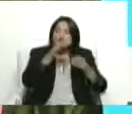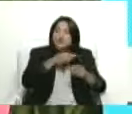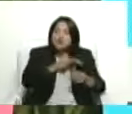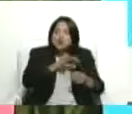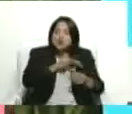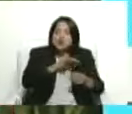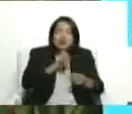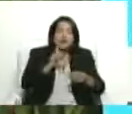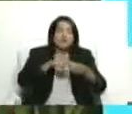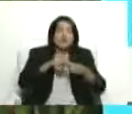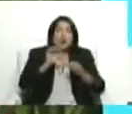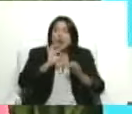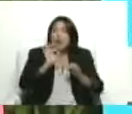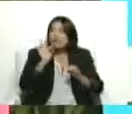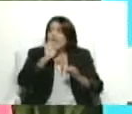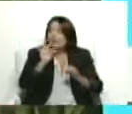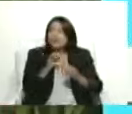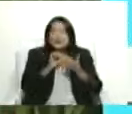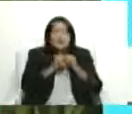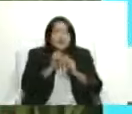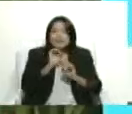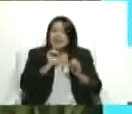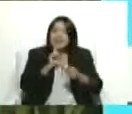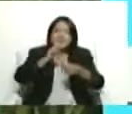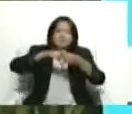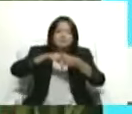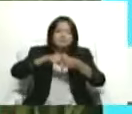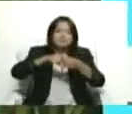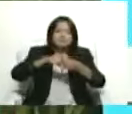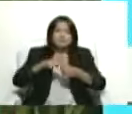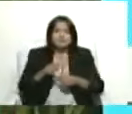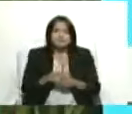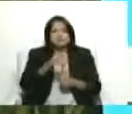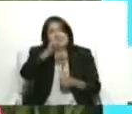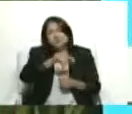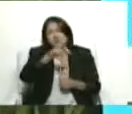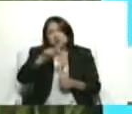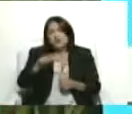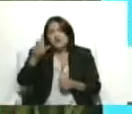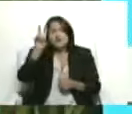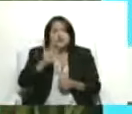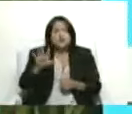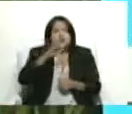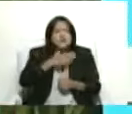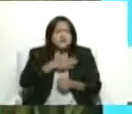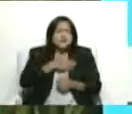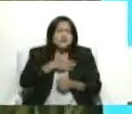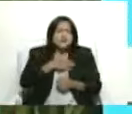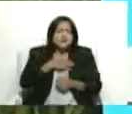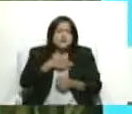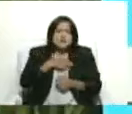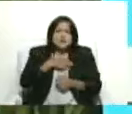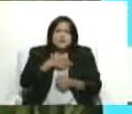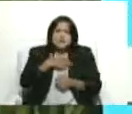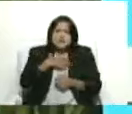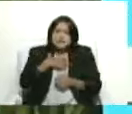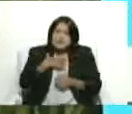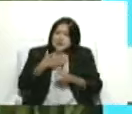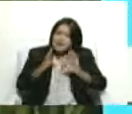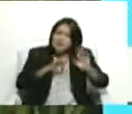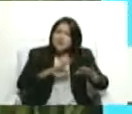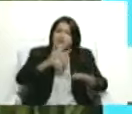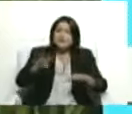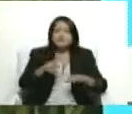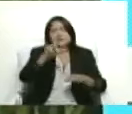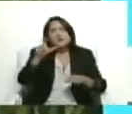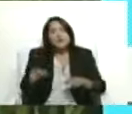ninguna federación deportiva, o que simplemente es un ciudadano venezolano y venezolana que quiere y tiene la voluntad de defender el Esequibo y